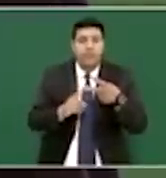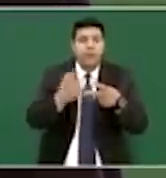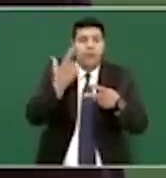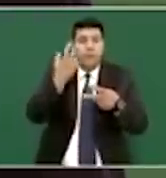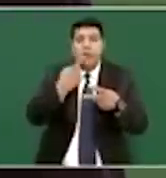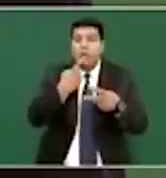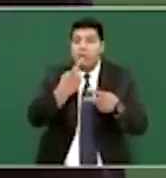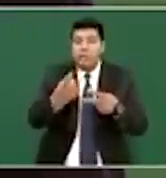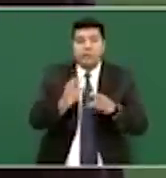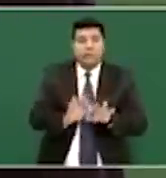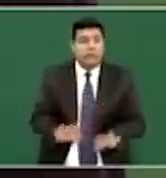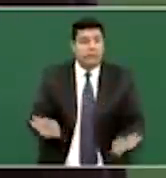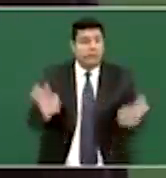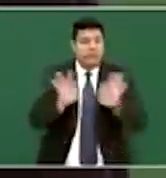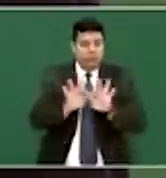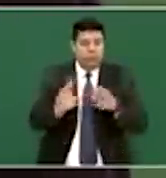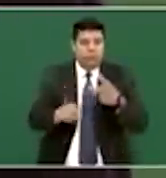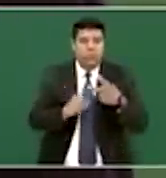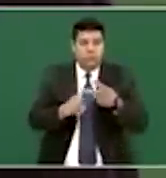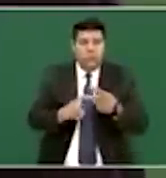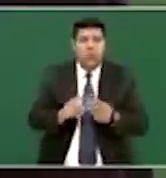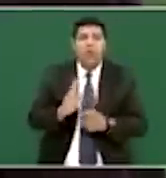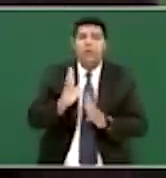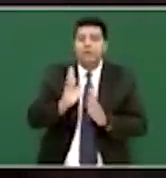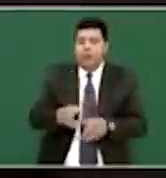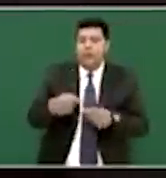subrayar, aunque ya se ha dicho,